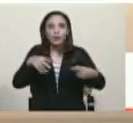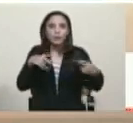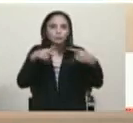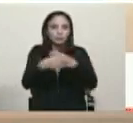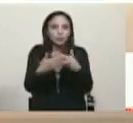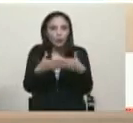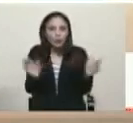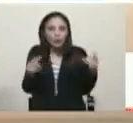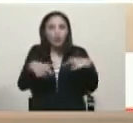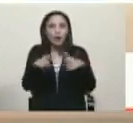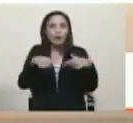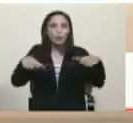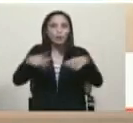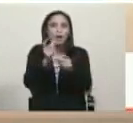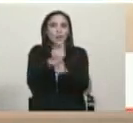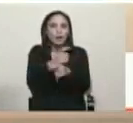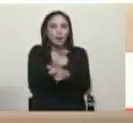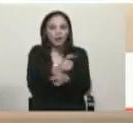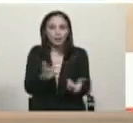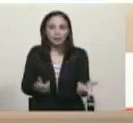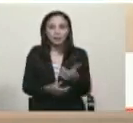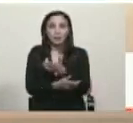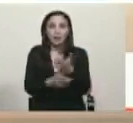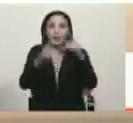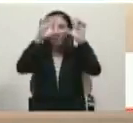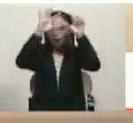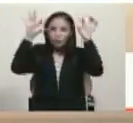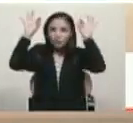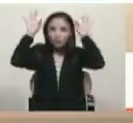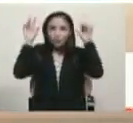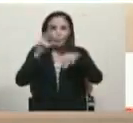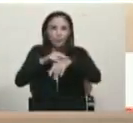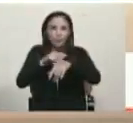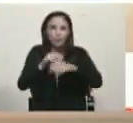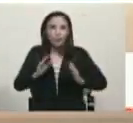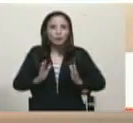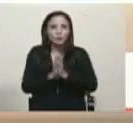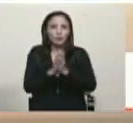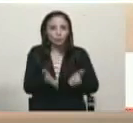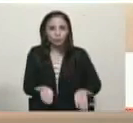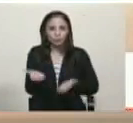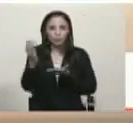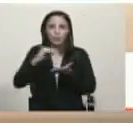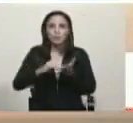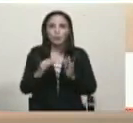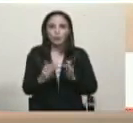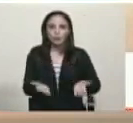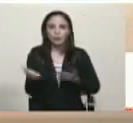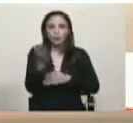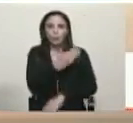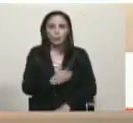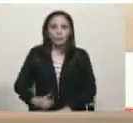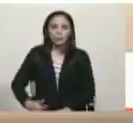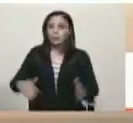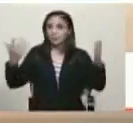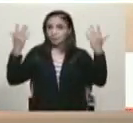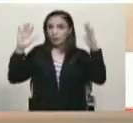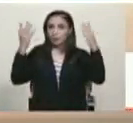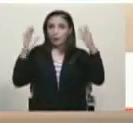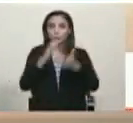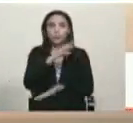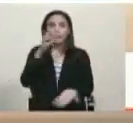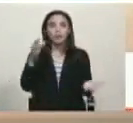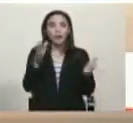unidad oncológica José Gregorio Hernández y la nueva maternidad. Adelante, presidente. Aplausos desde